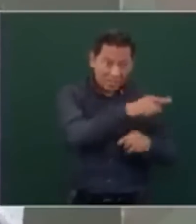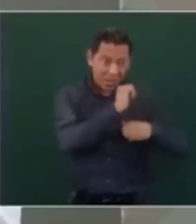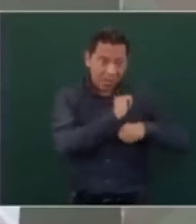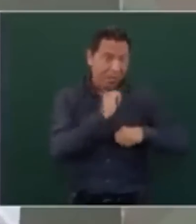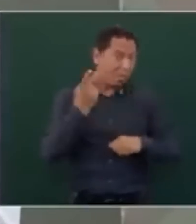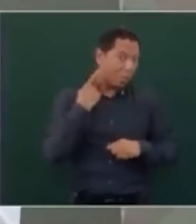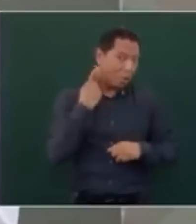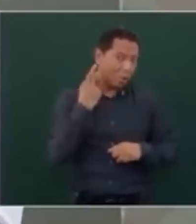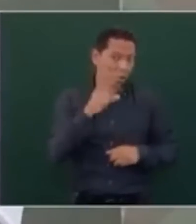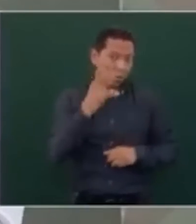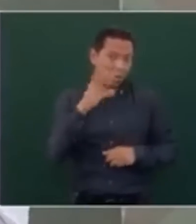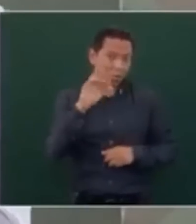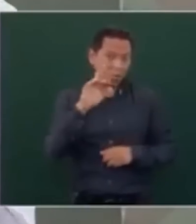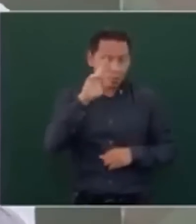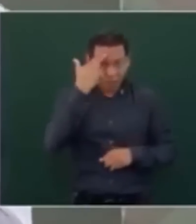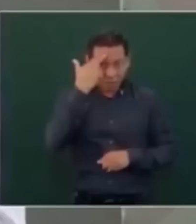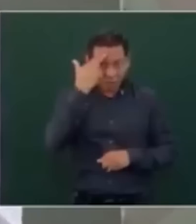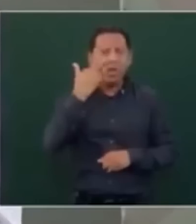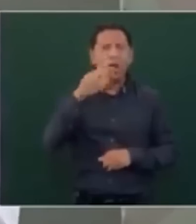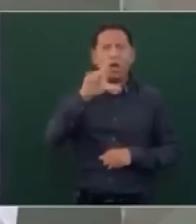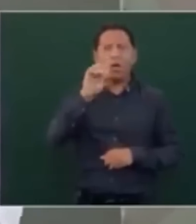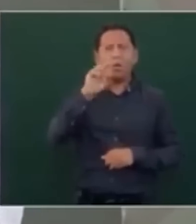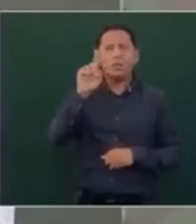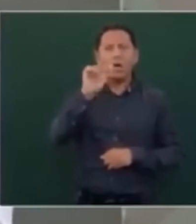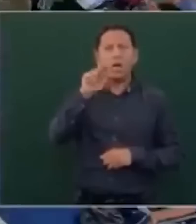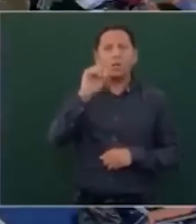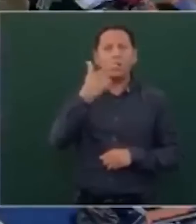República fue Lozano Gracia, del PAN.